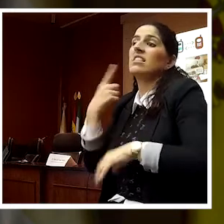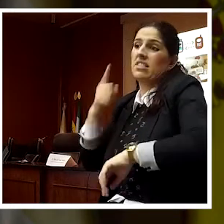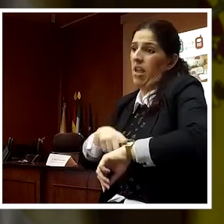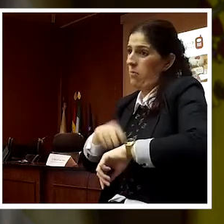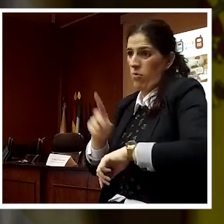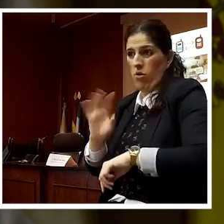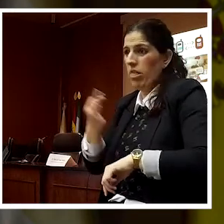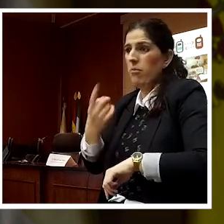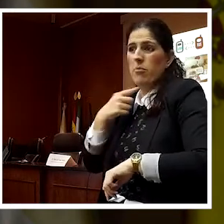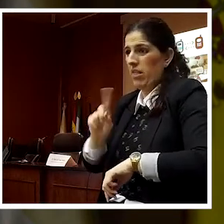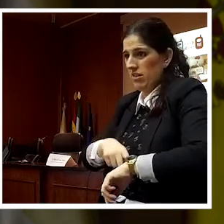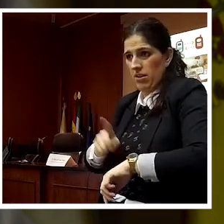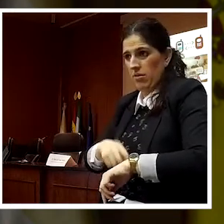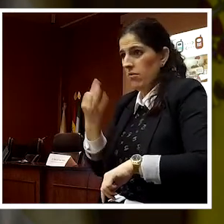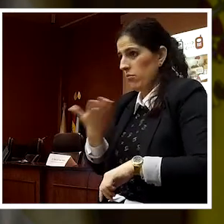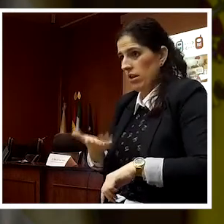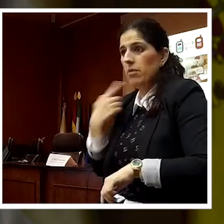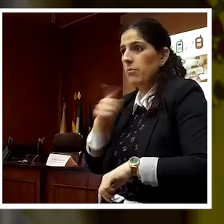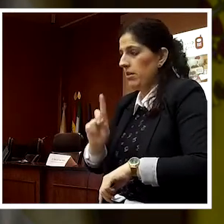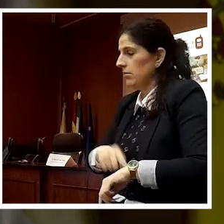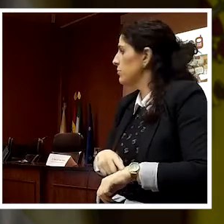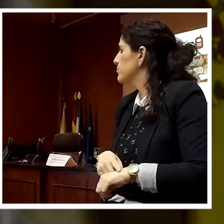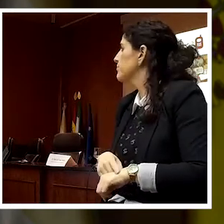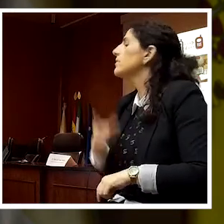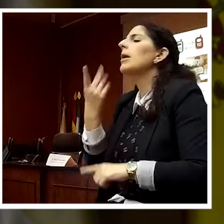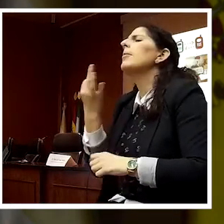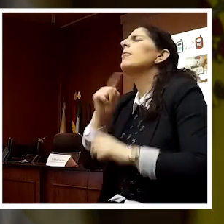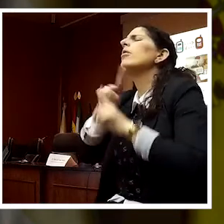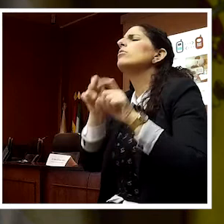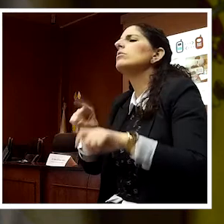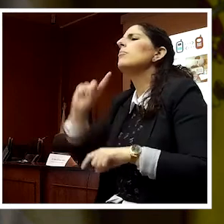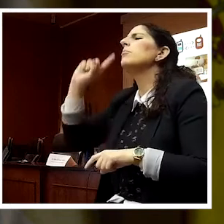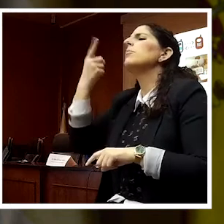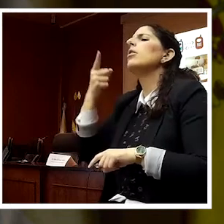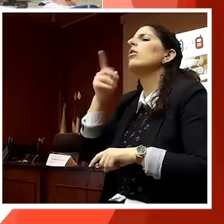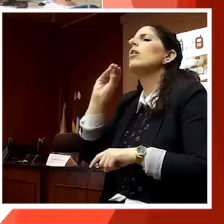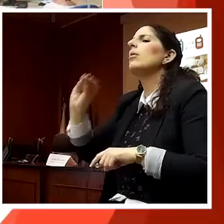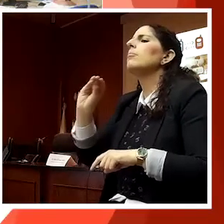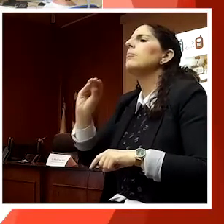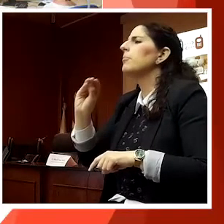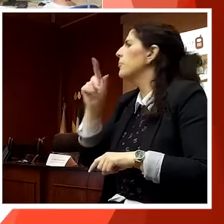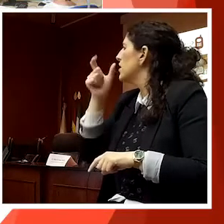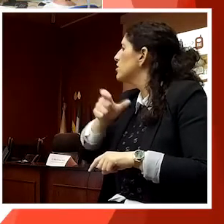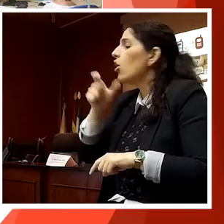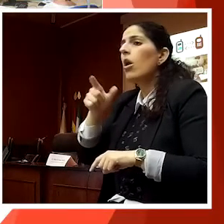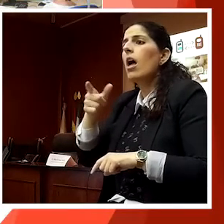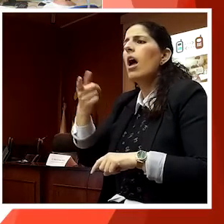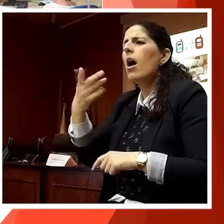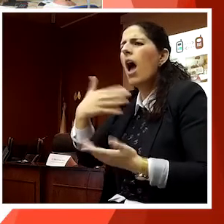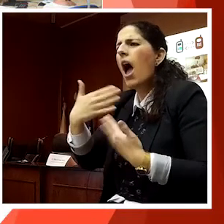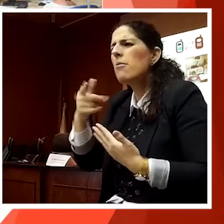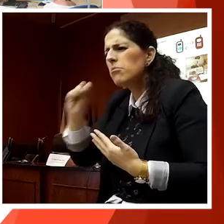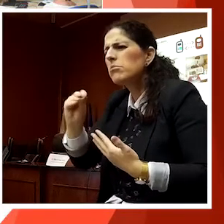el tiempo. Tenemos que jugar con el tiempo. ¿Y qué es lo que te preguntan? Pues primero se identifica a la persona, ¿no? Para que eso genere una